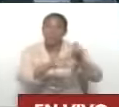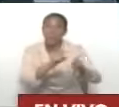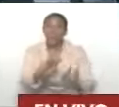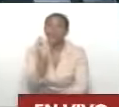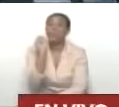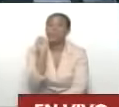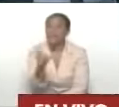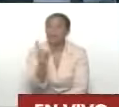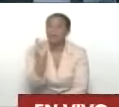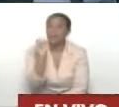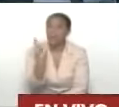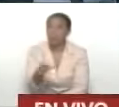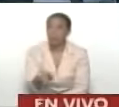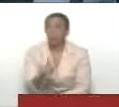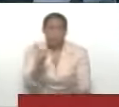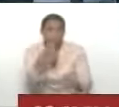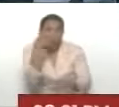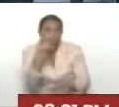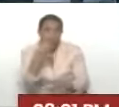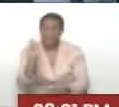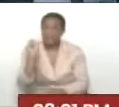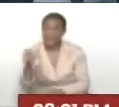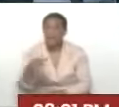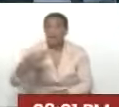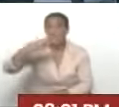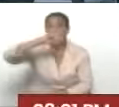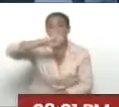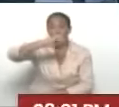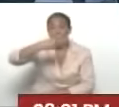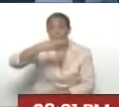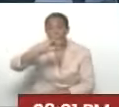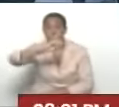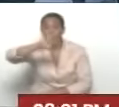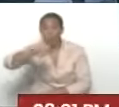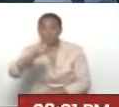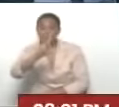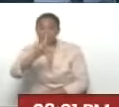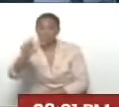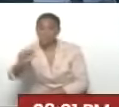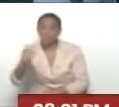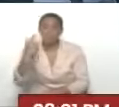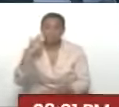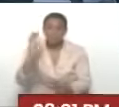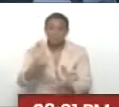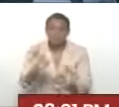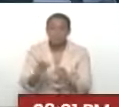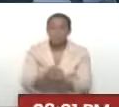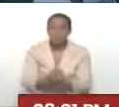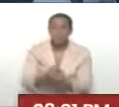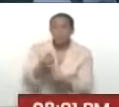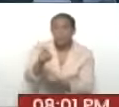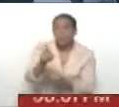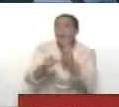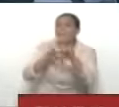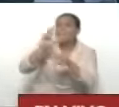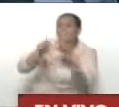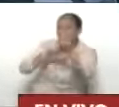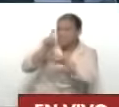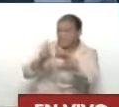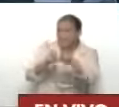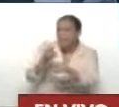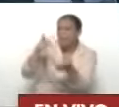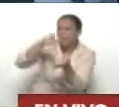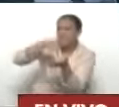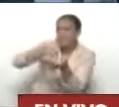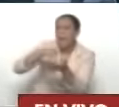la hojilla. Por favor, la hojilla en TV, suscríbanse. Háganme crecer el canal. ¿Usted participará en las próximas